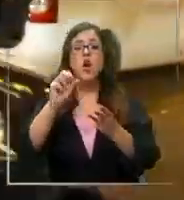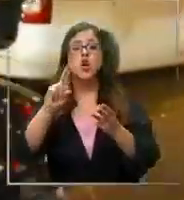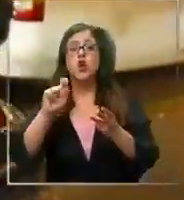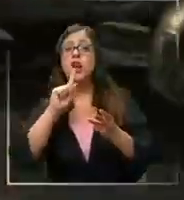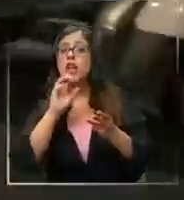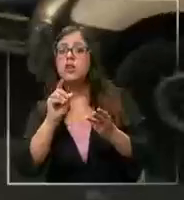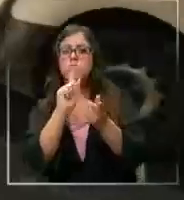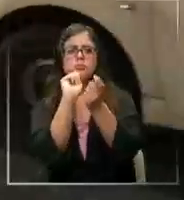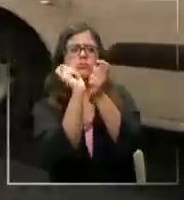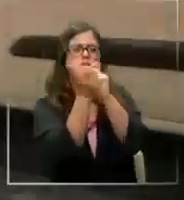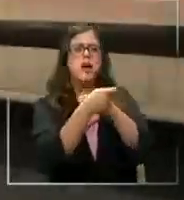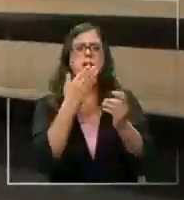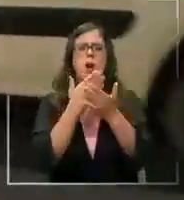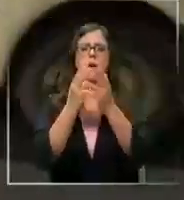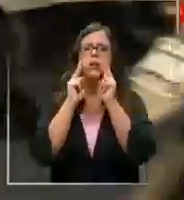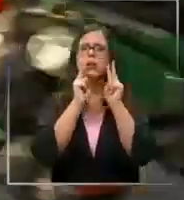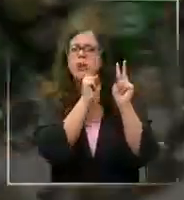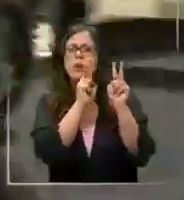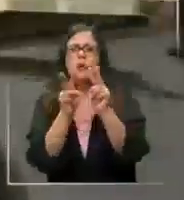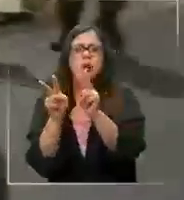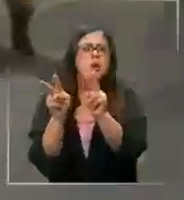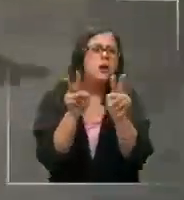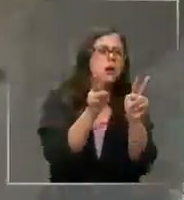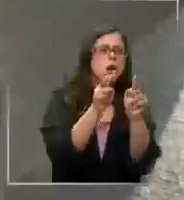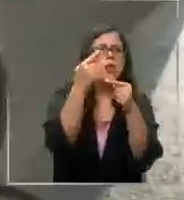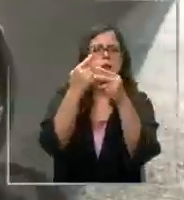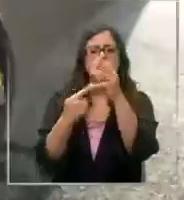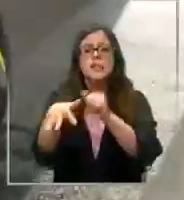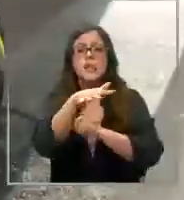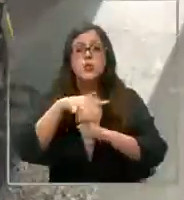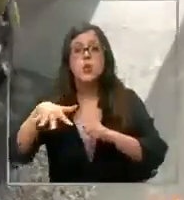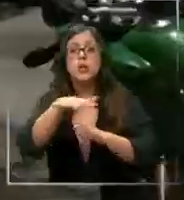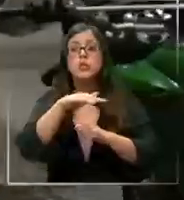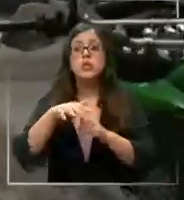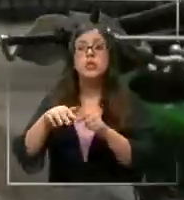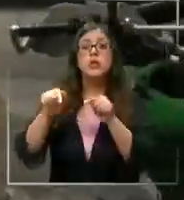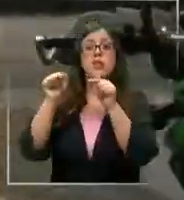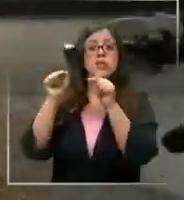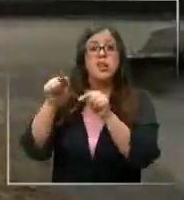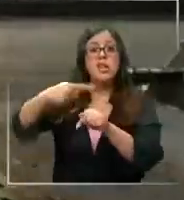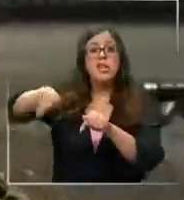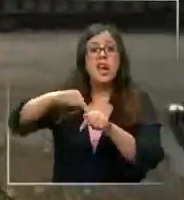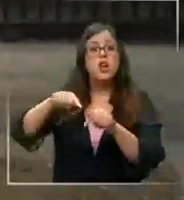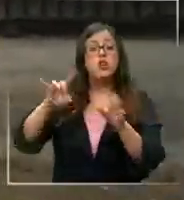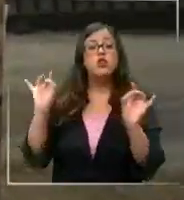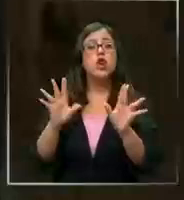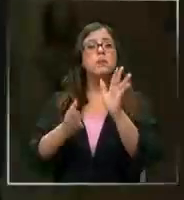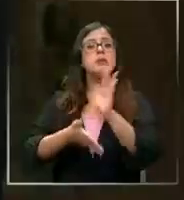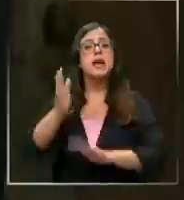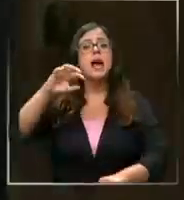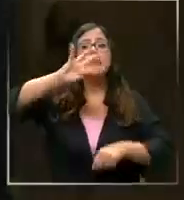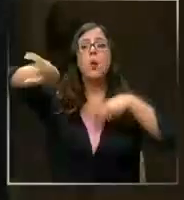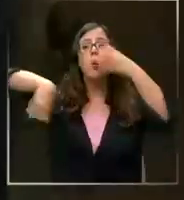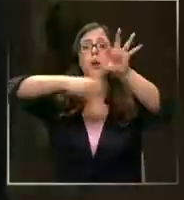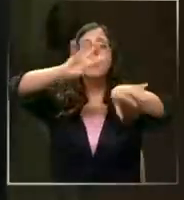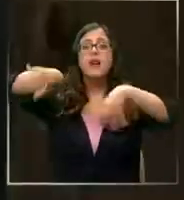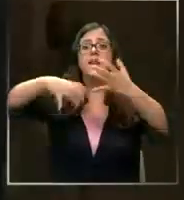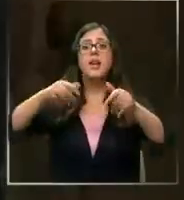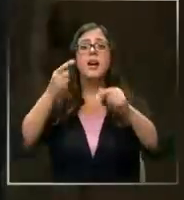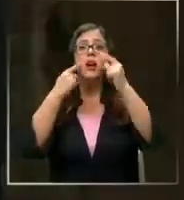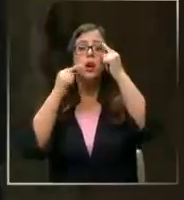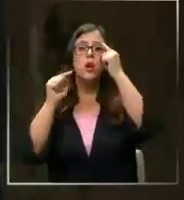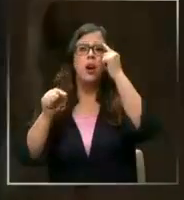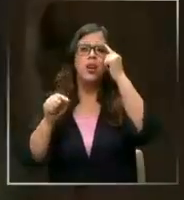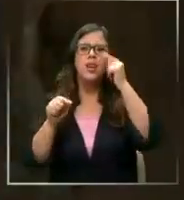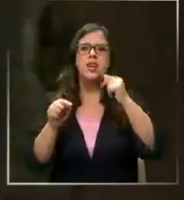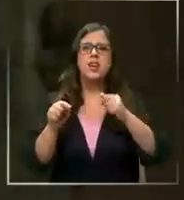las calles, comienza a ver distintas escenas. Ellos recién salían de una discoteca. Veníamos en el auto y el